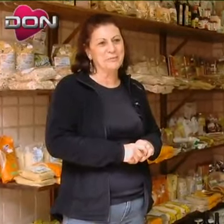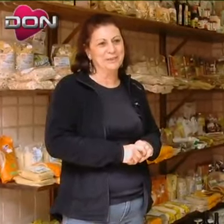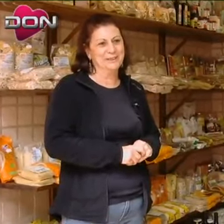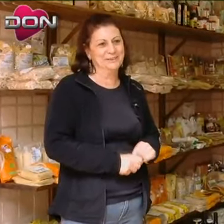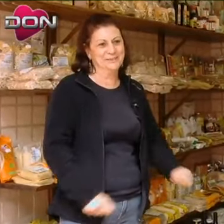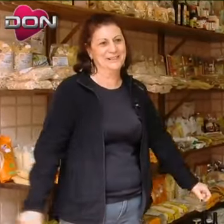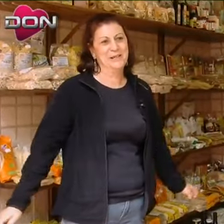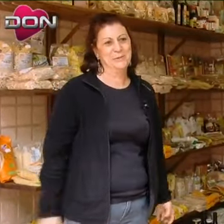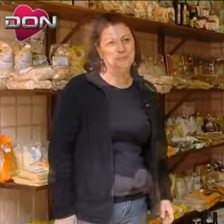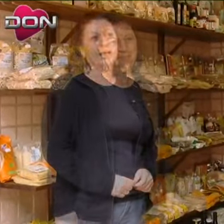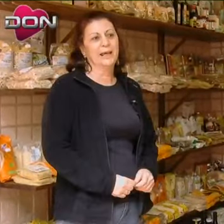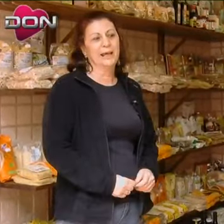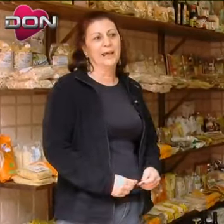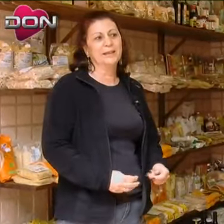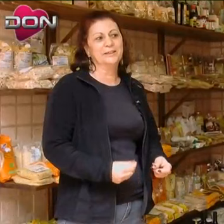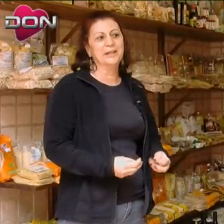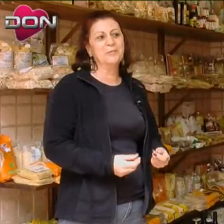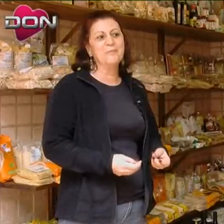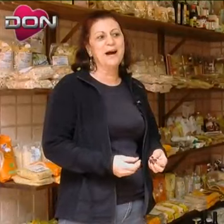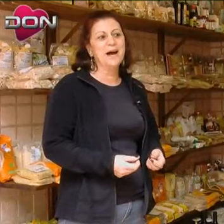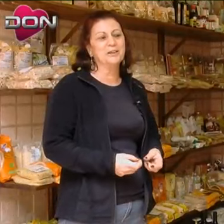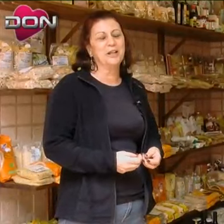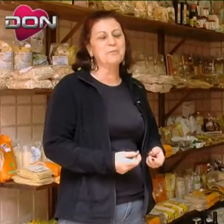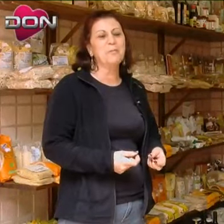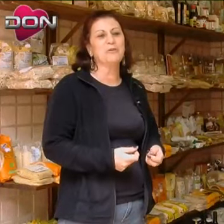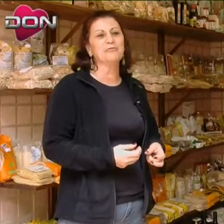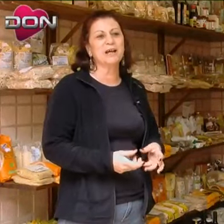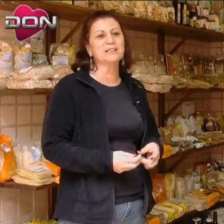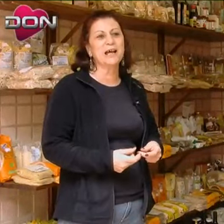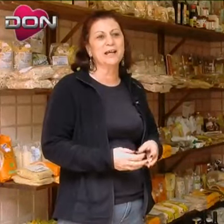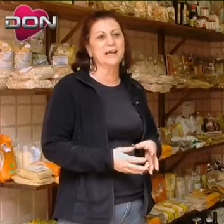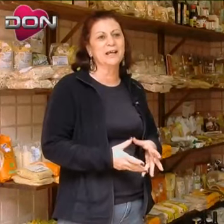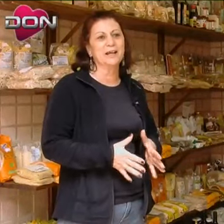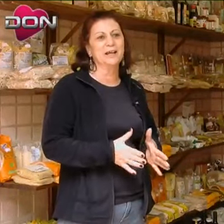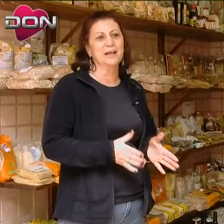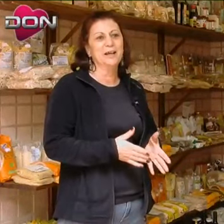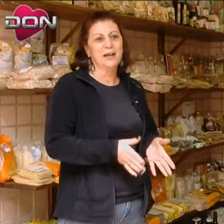los más fiables, que tienen tenemos más confianza